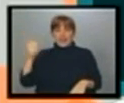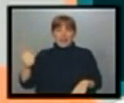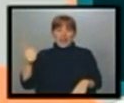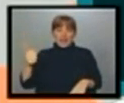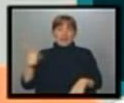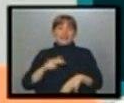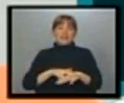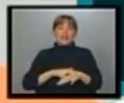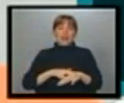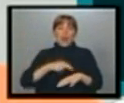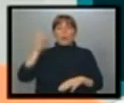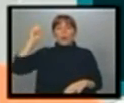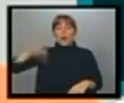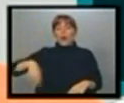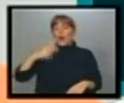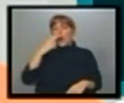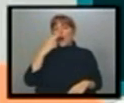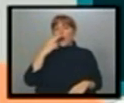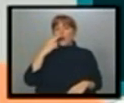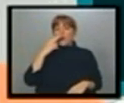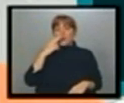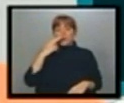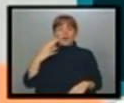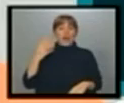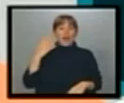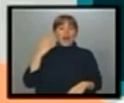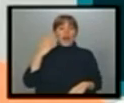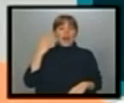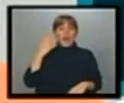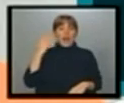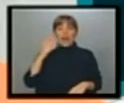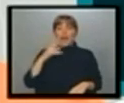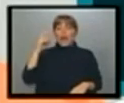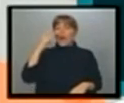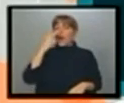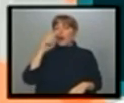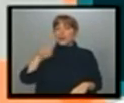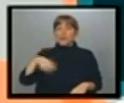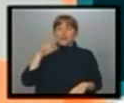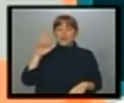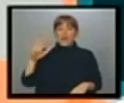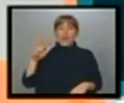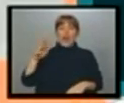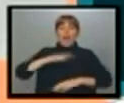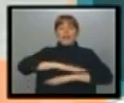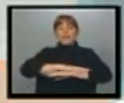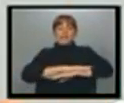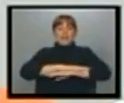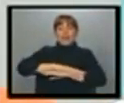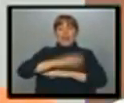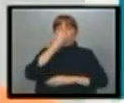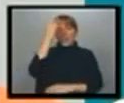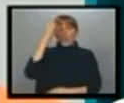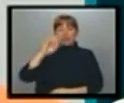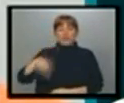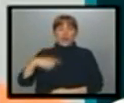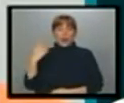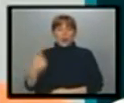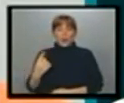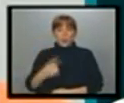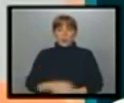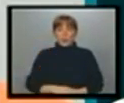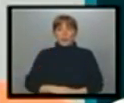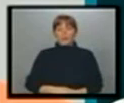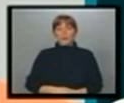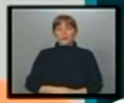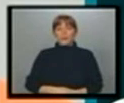térmica. 11 Morón, Tigre tiene 11.3. Y Avellaneda 12 grados 1. ¿Qué diferencia? Hay diferencia. Uh-huh. Si sos friolento, en Avellaneda tenés un